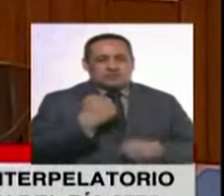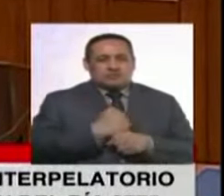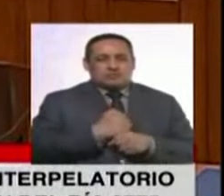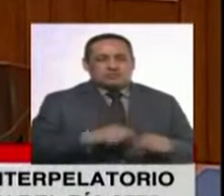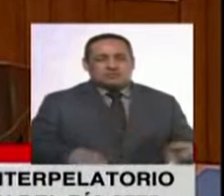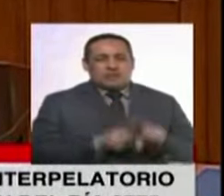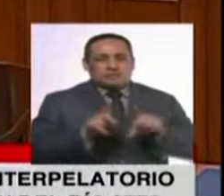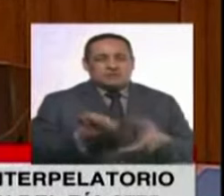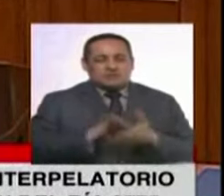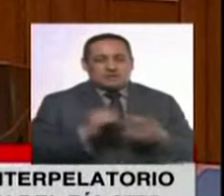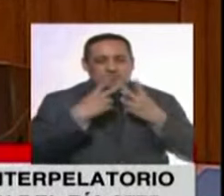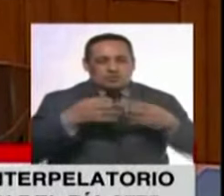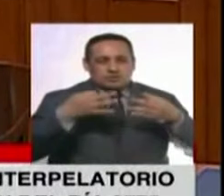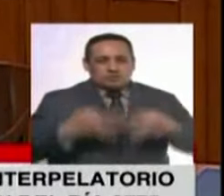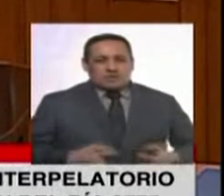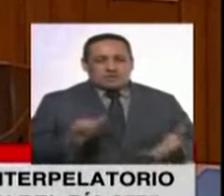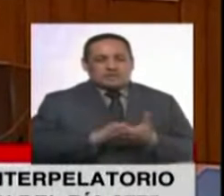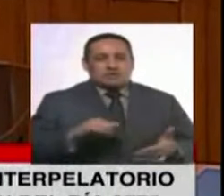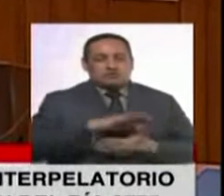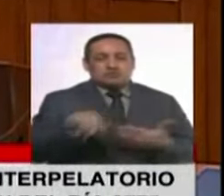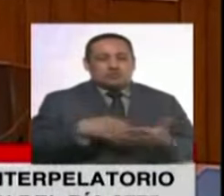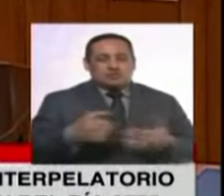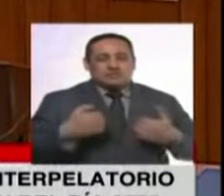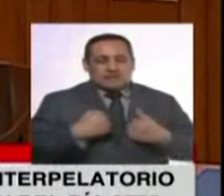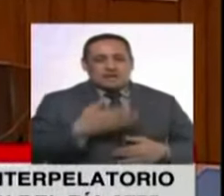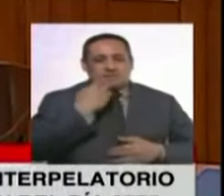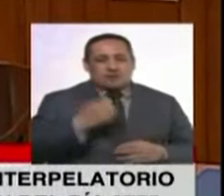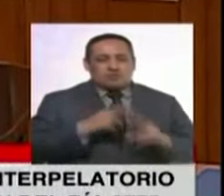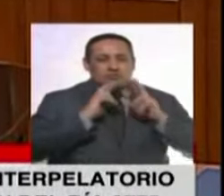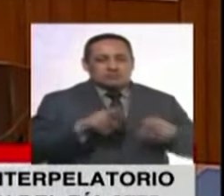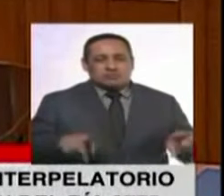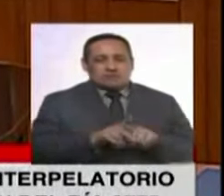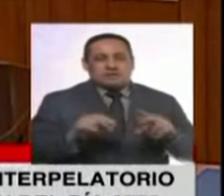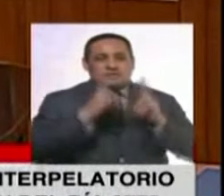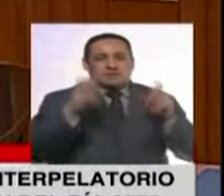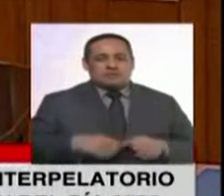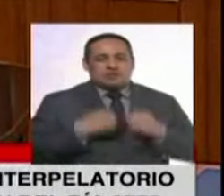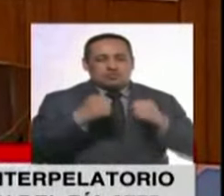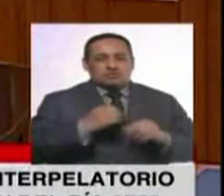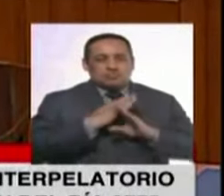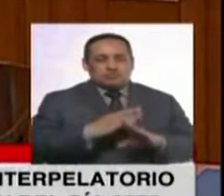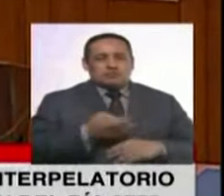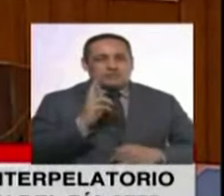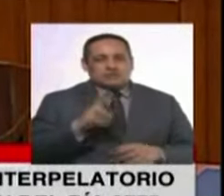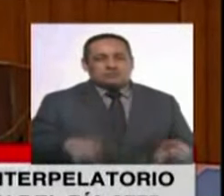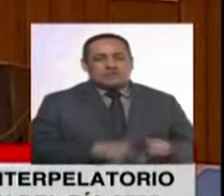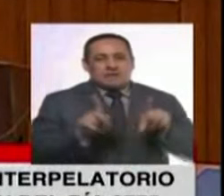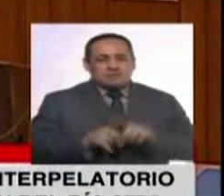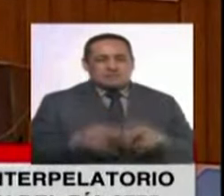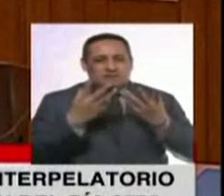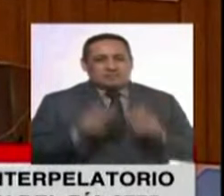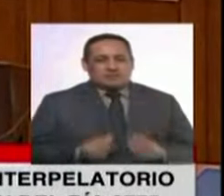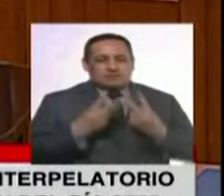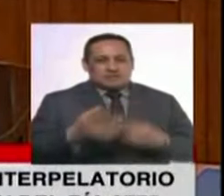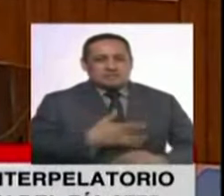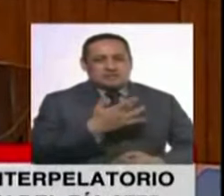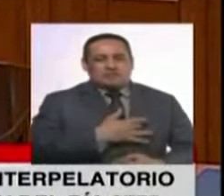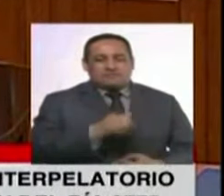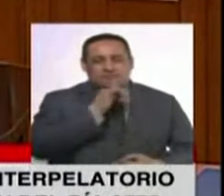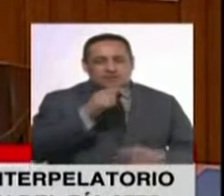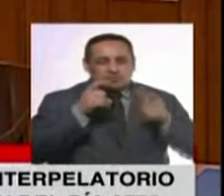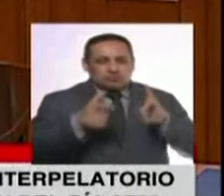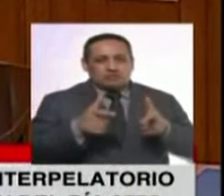sino por asegurar que esto tenga los mejores resultados en términos de lucha contra la criminalidad y reducción de percepción de